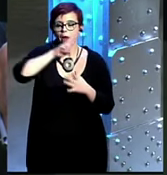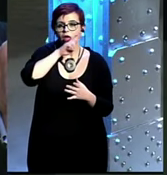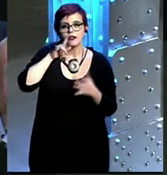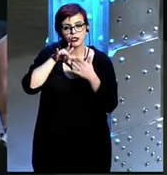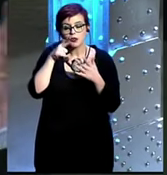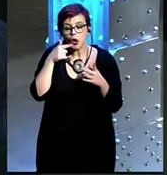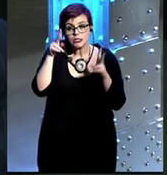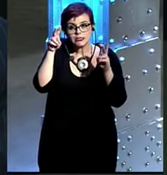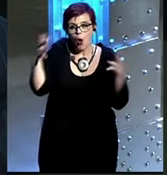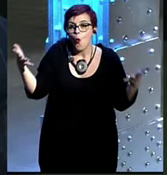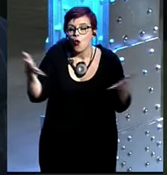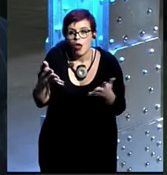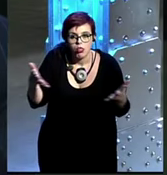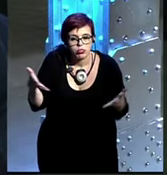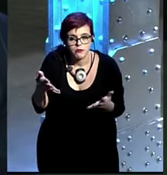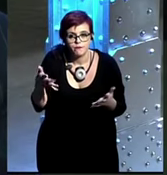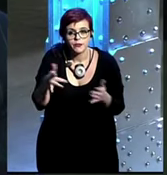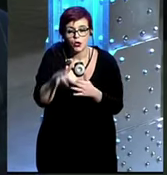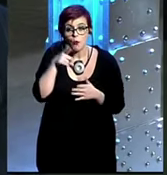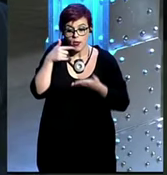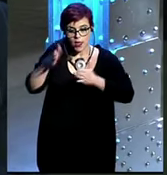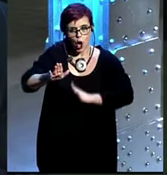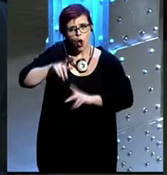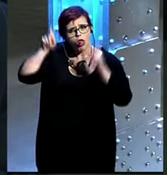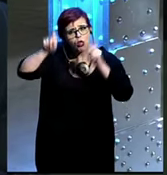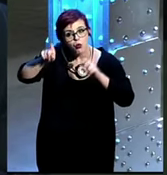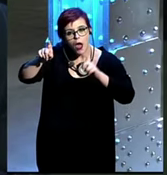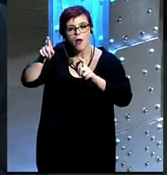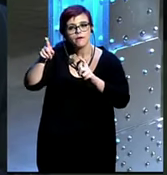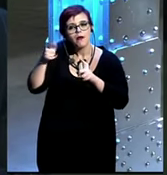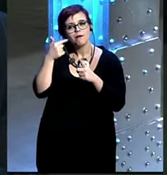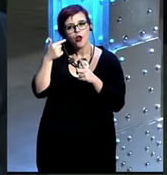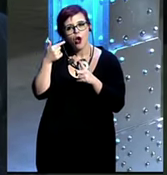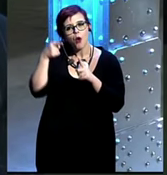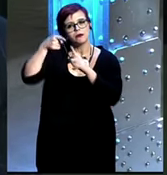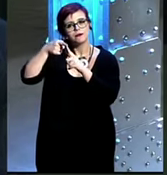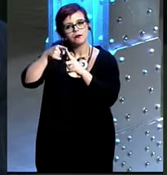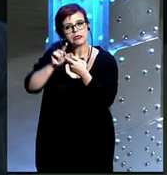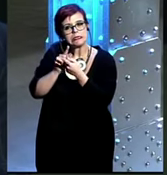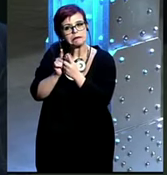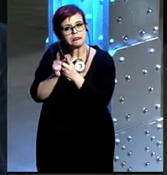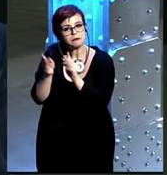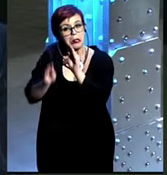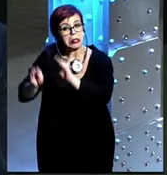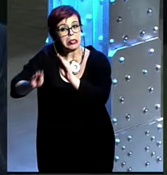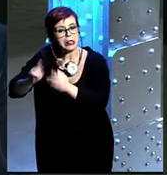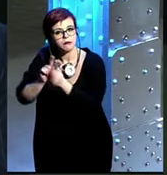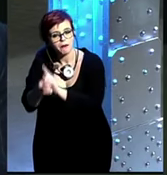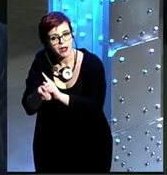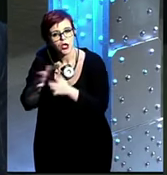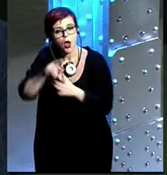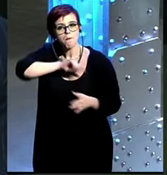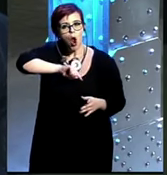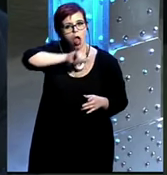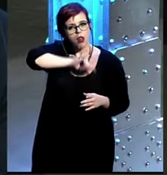tareas muy urgentes. Una es la de cambiar nuestros hijos, educarles, darles un sentido de valor moral, quizá